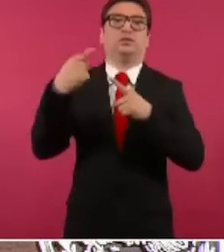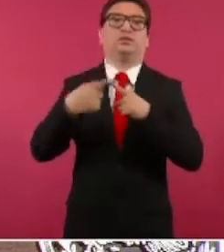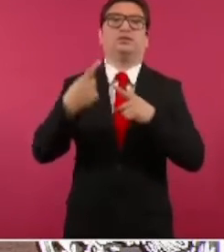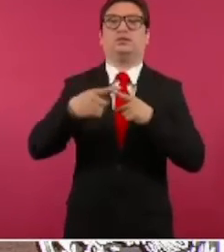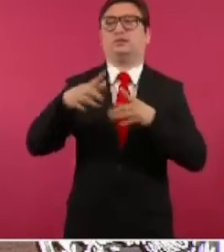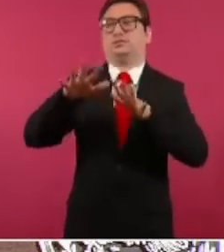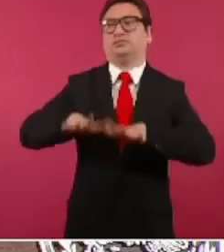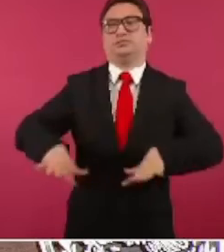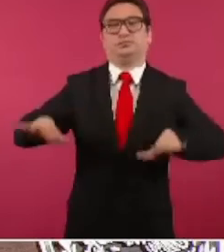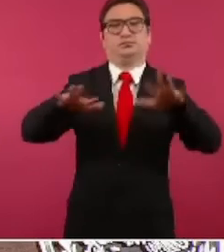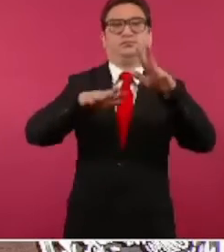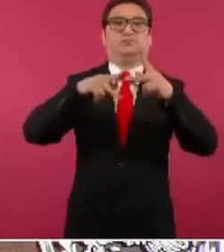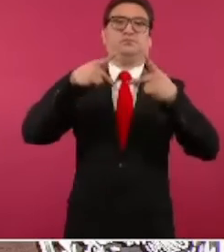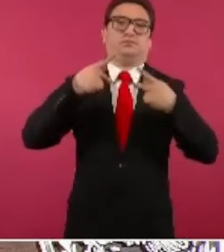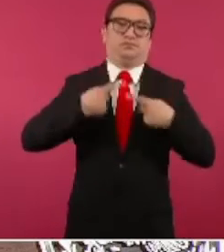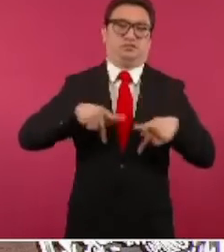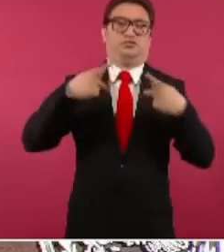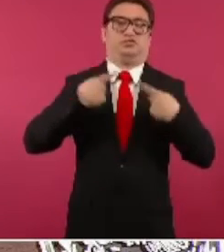pueblos.